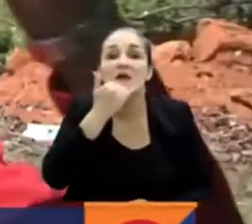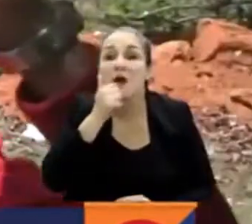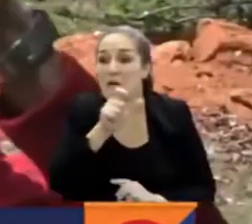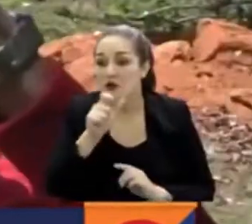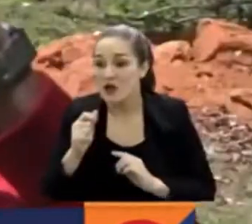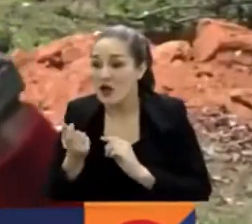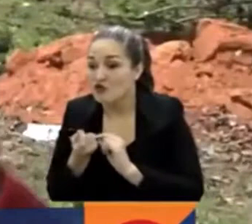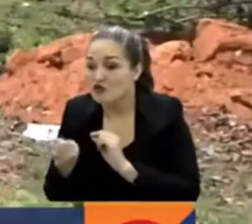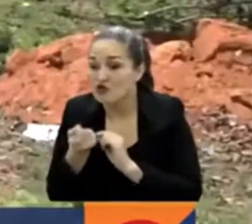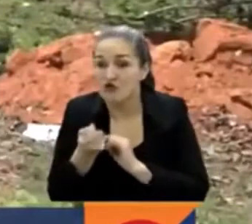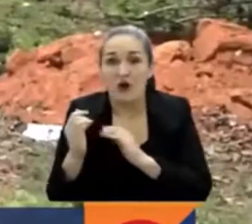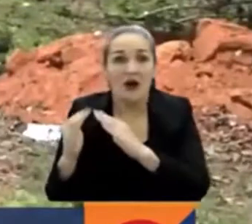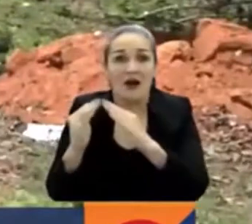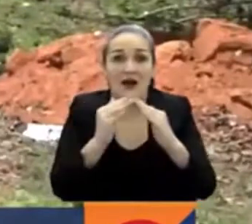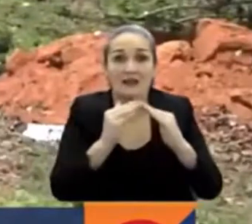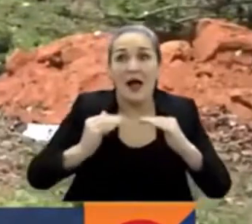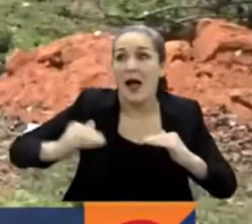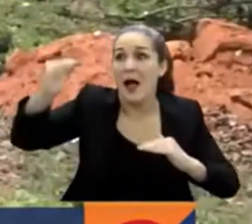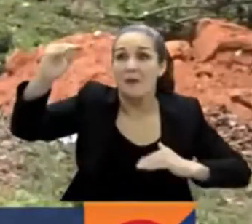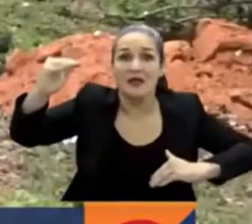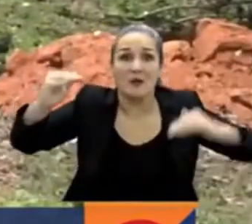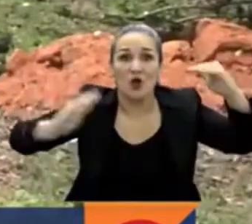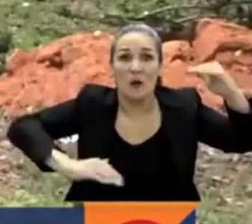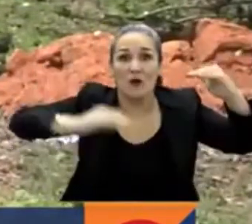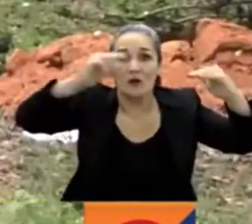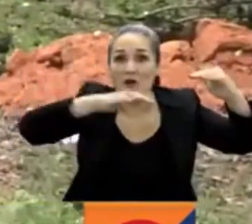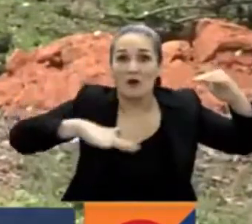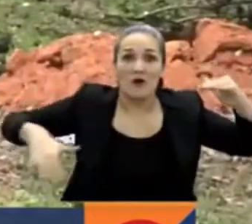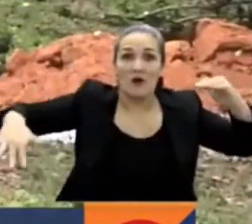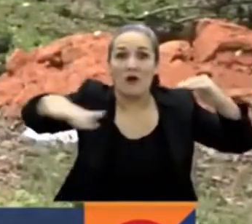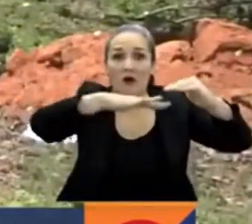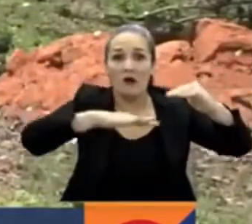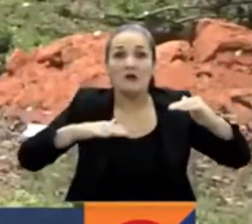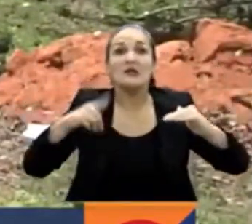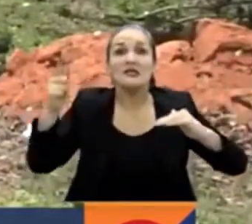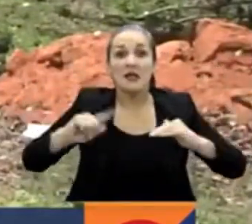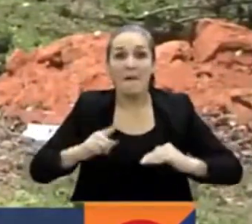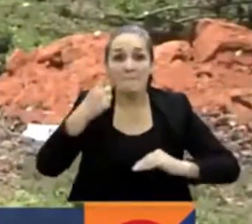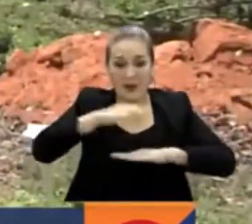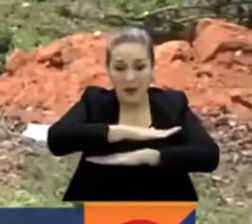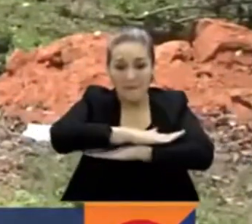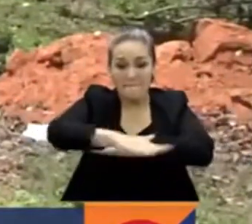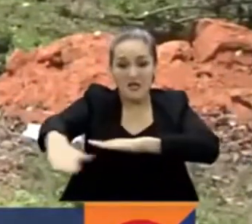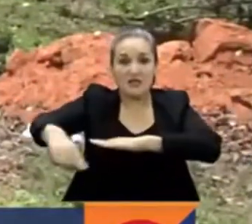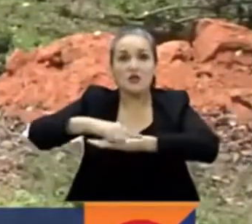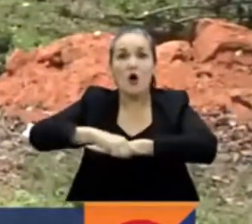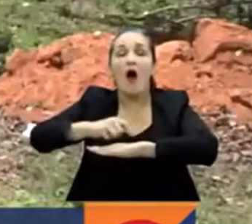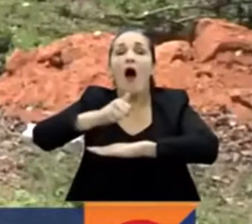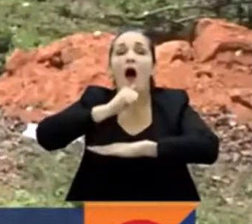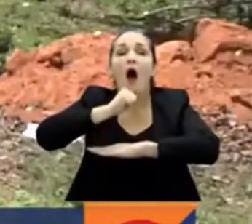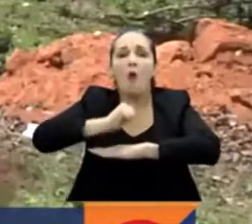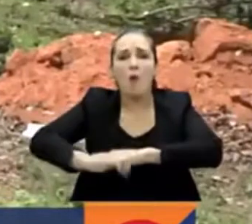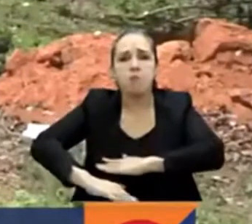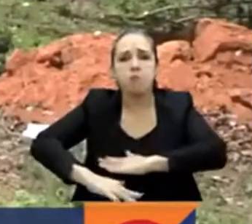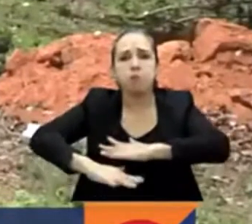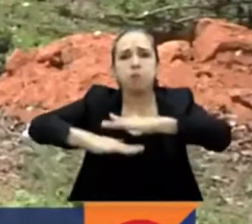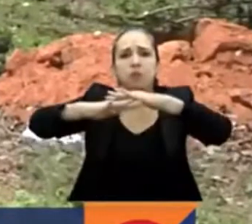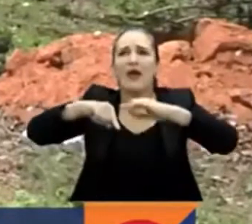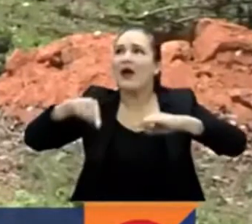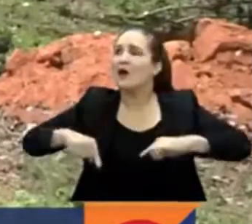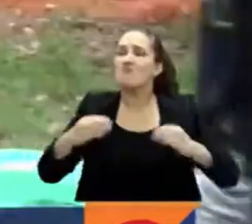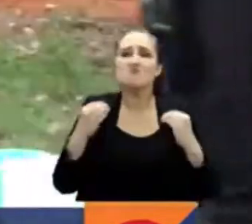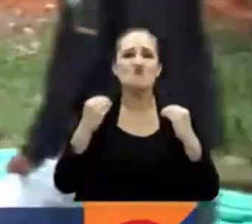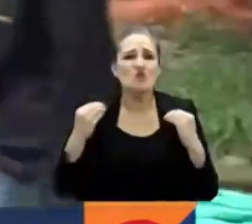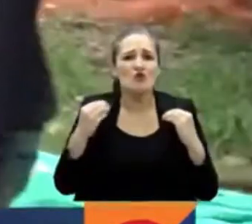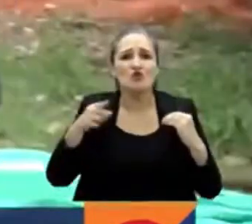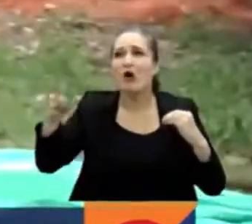todos estos apartamentos ya tienen alteraciones, los primeros pisos de agua. Esto es un humedal por año. Cuando hay calor en Piedecuesta, aquí acude la